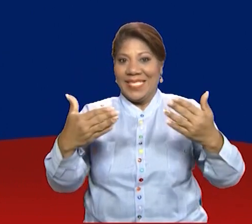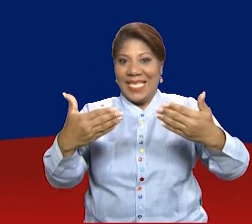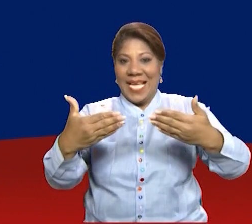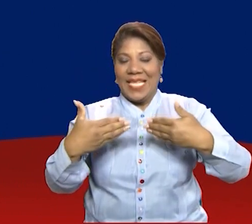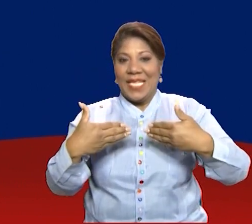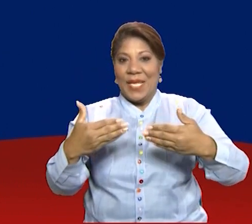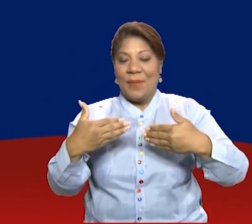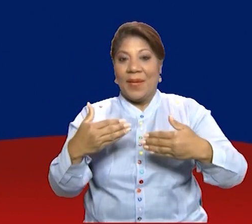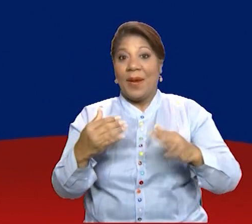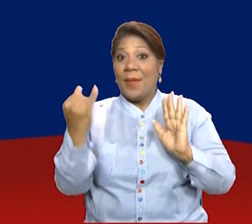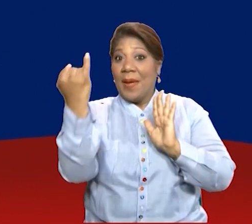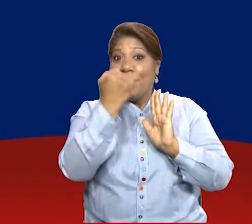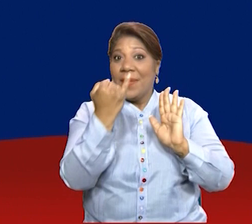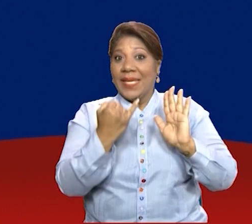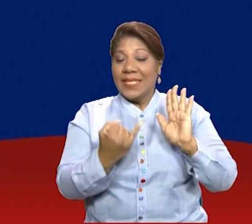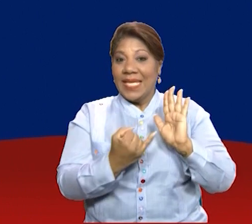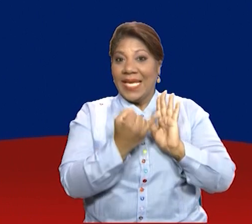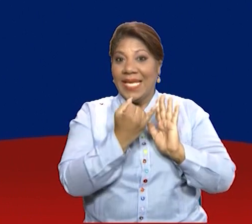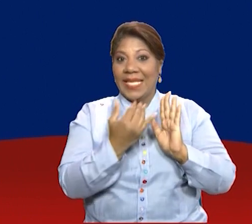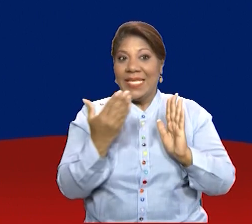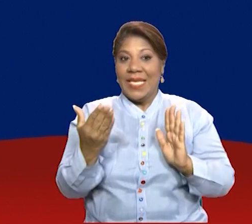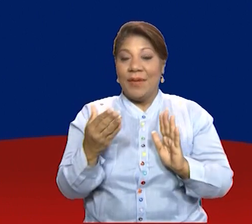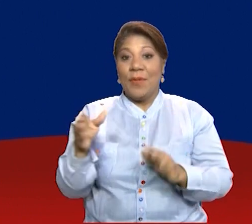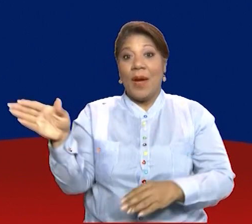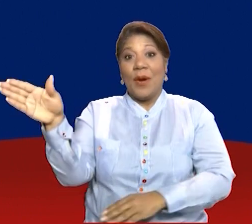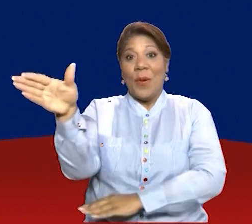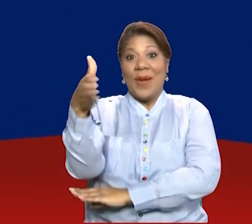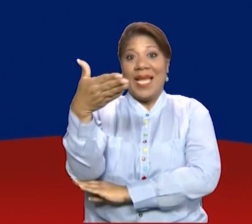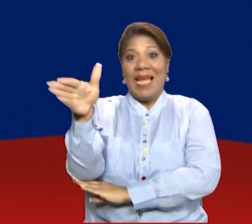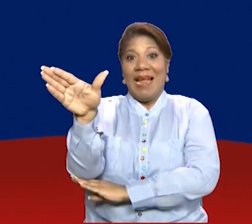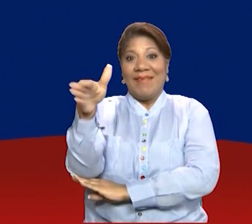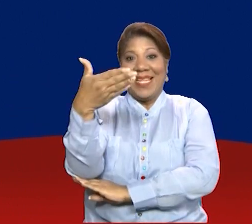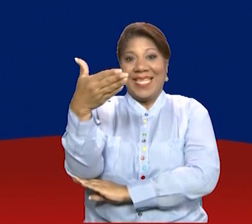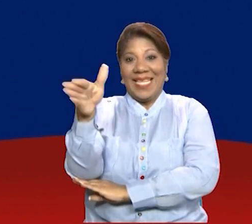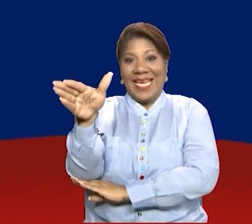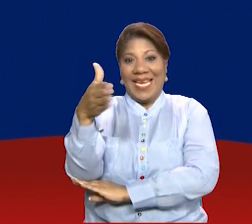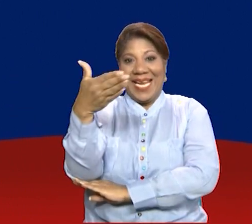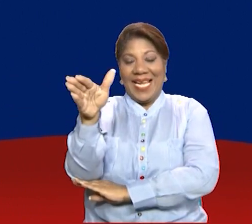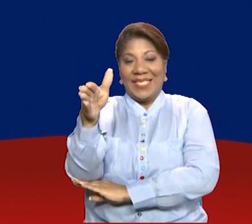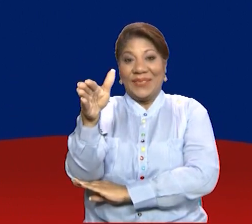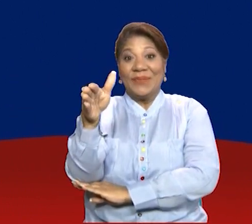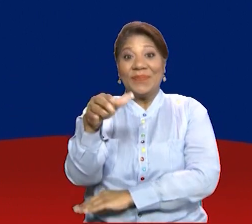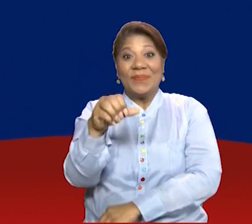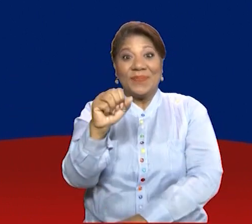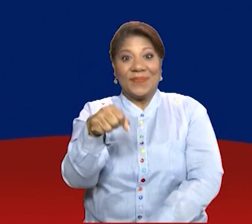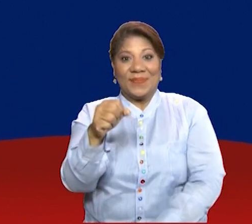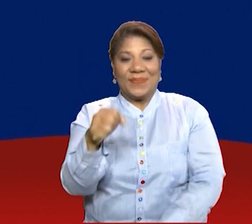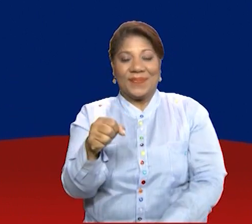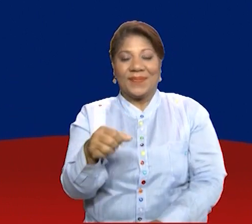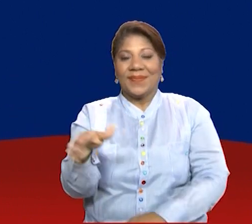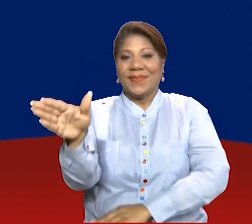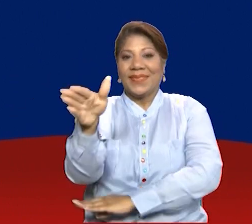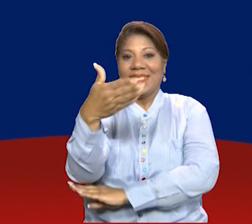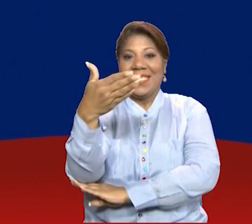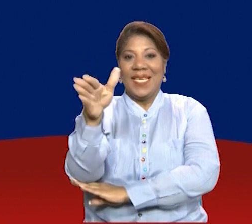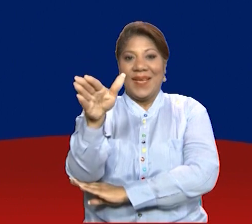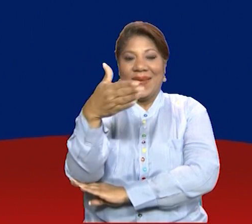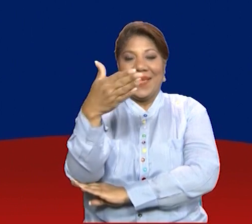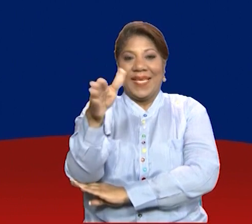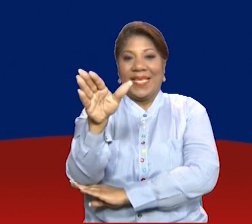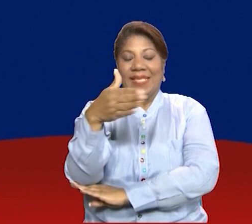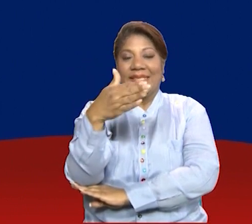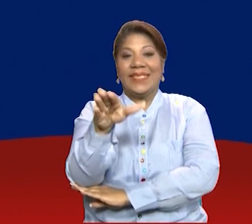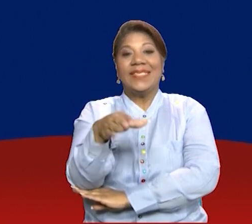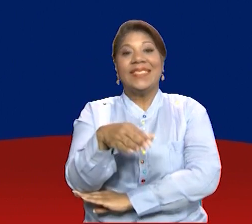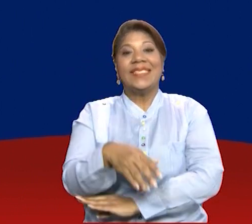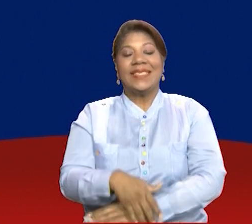a una niña cargando la bandera, ¿sí? Nuestra bandera,